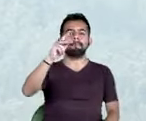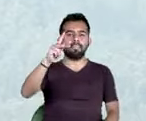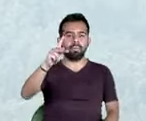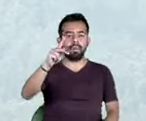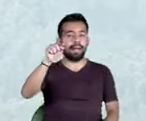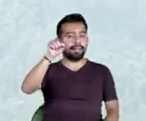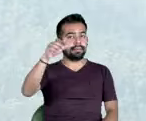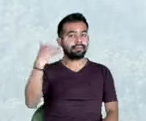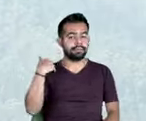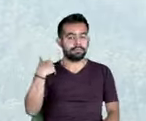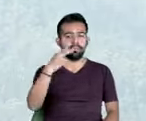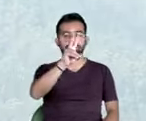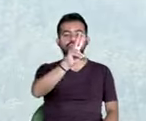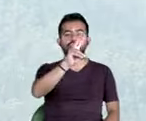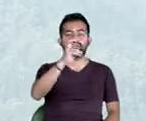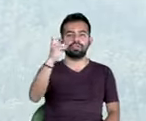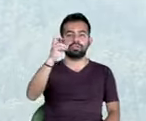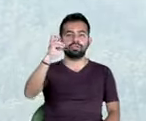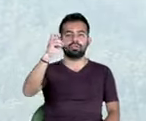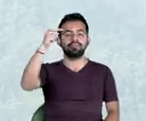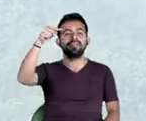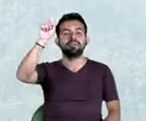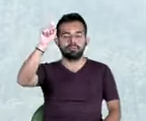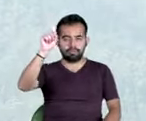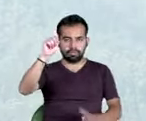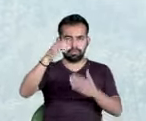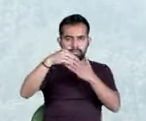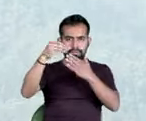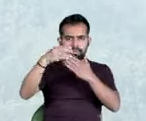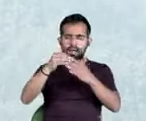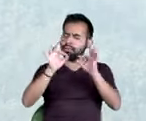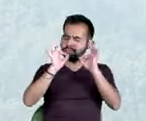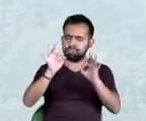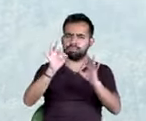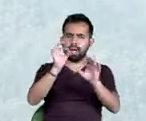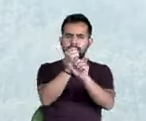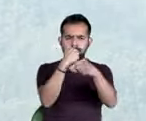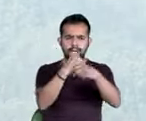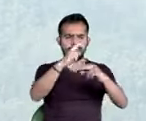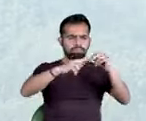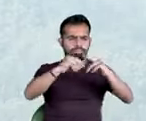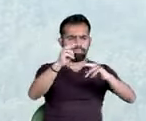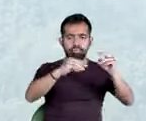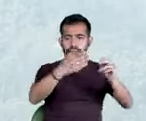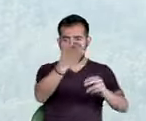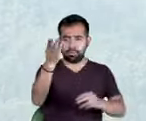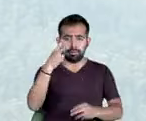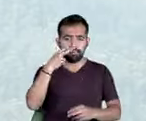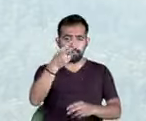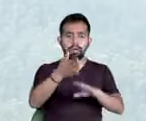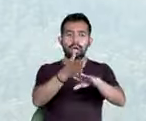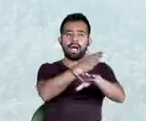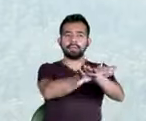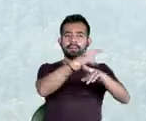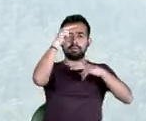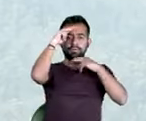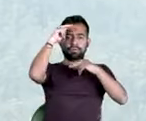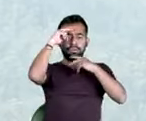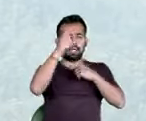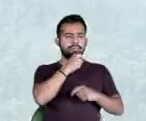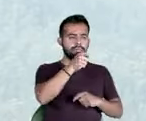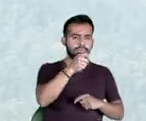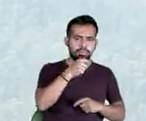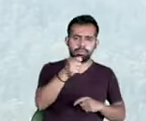de 200 millones de dólares para hacer ejecución de obras que son importantes. Ustedes han visto lo que ha señalado la prensa, que será materia de